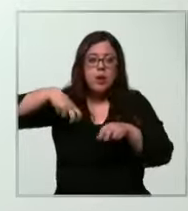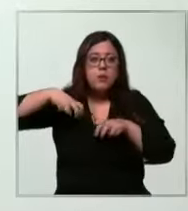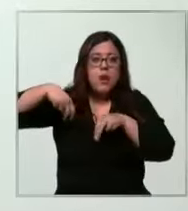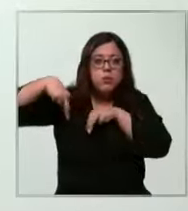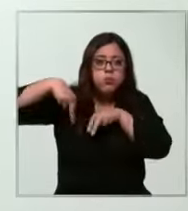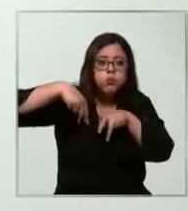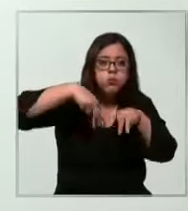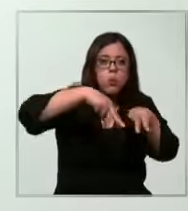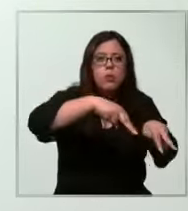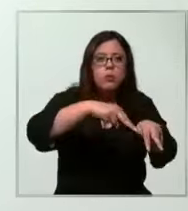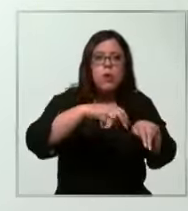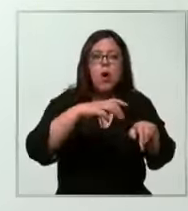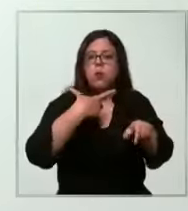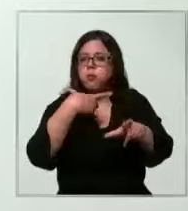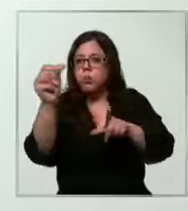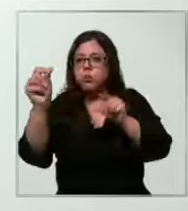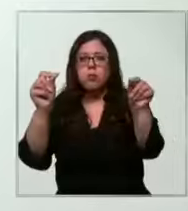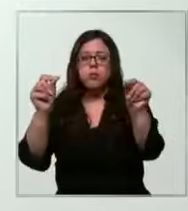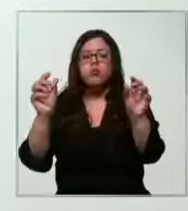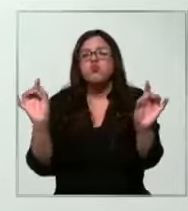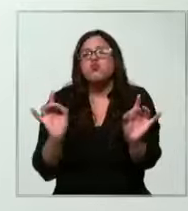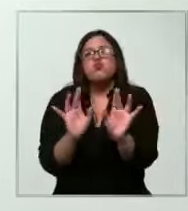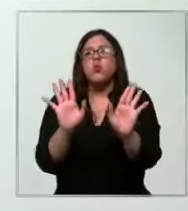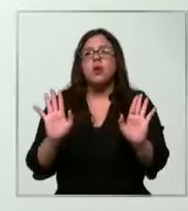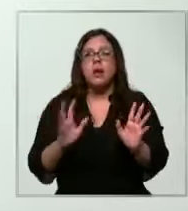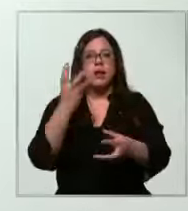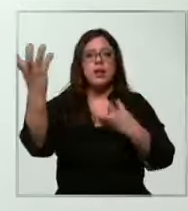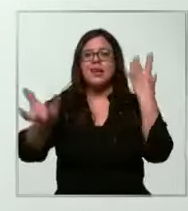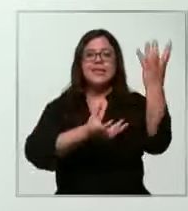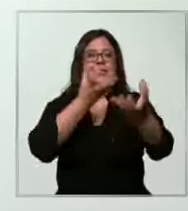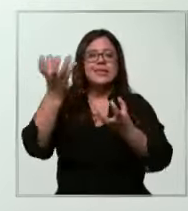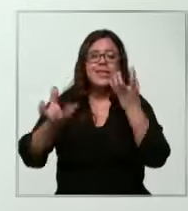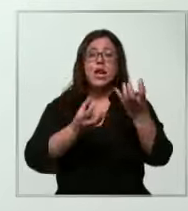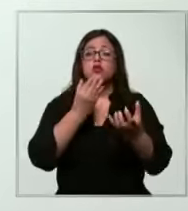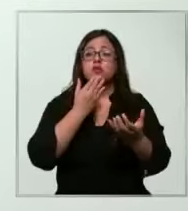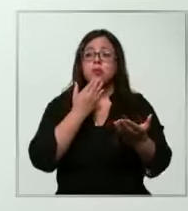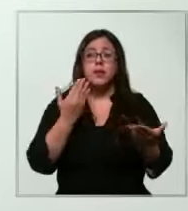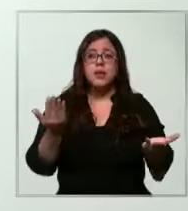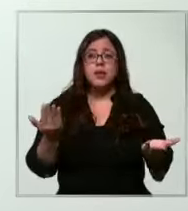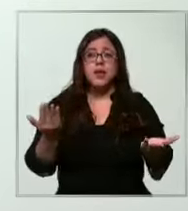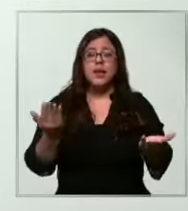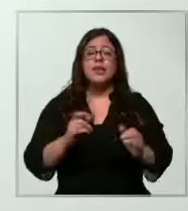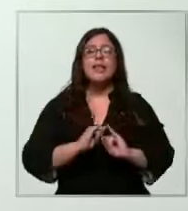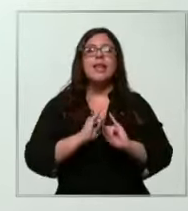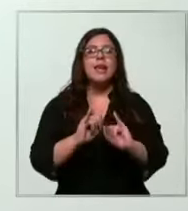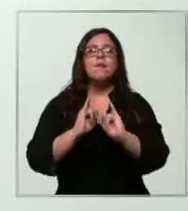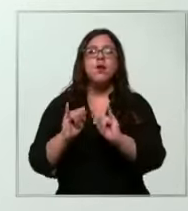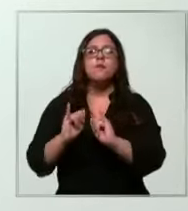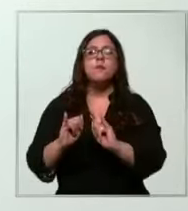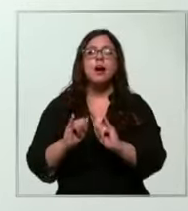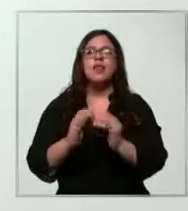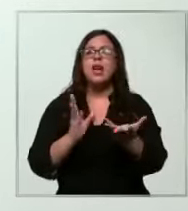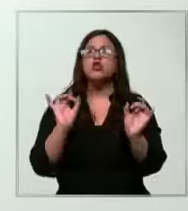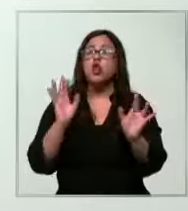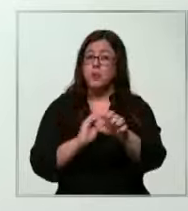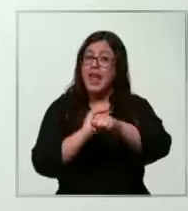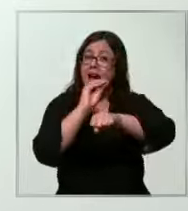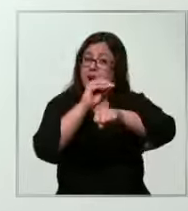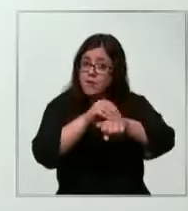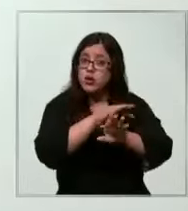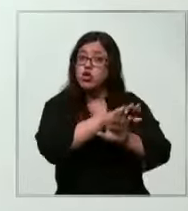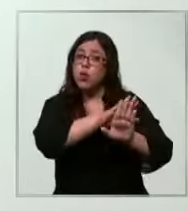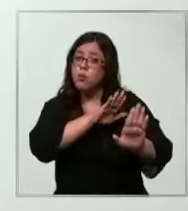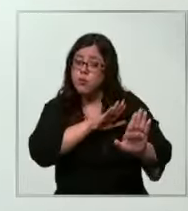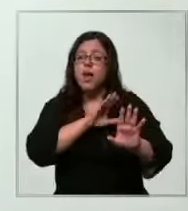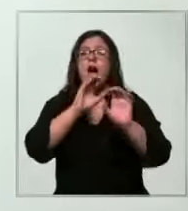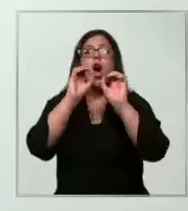lugares concurrir en el caso, por ejemplo, de un incendio, y también así informar si es una alerta preventiva o